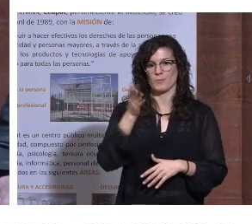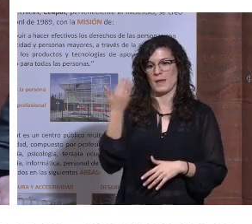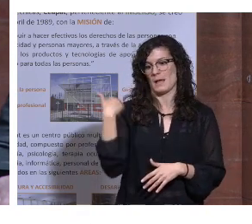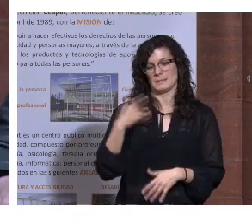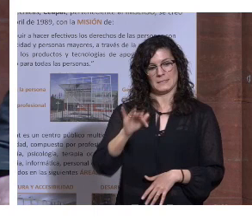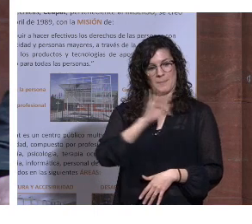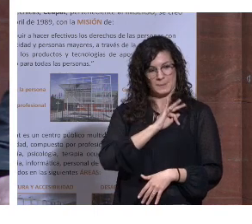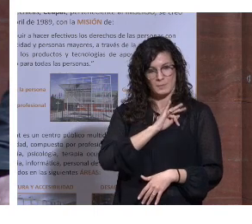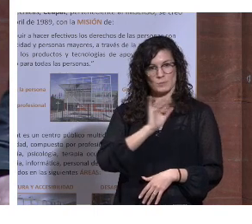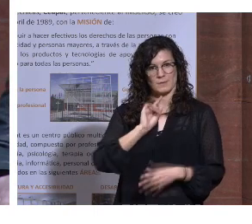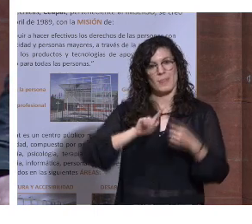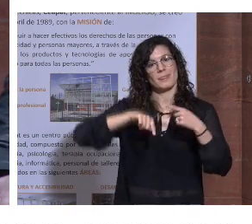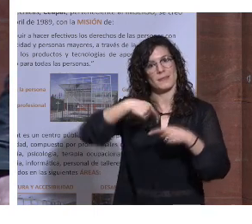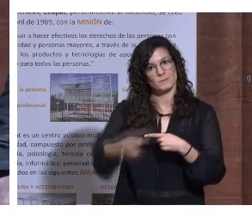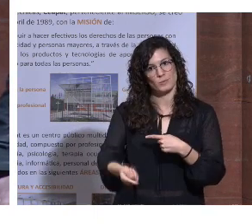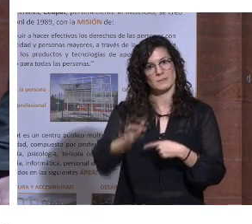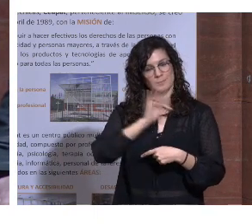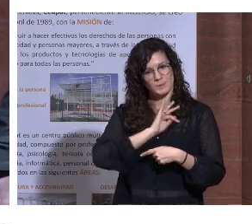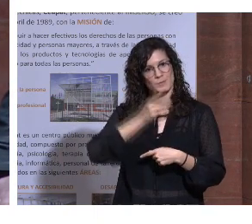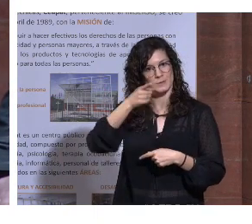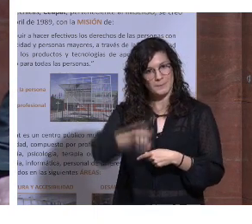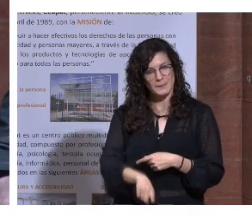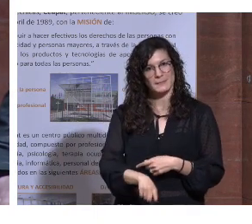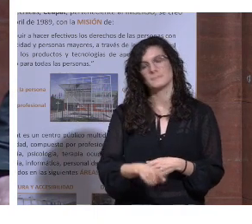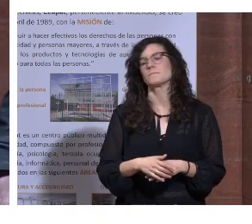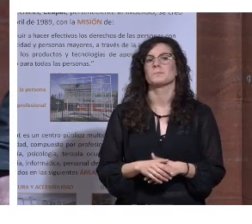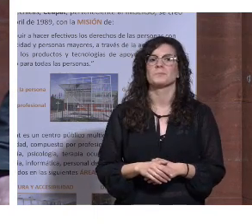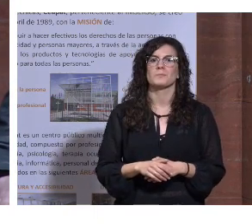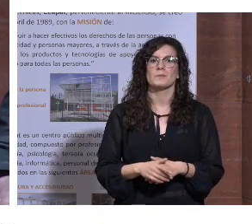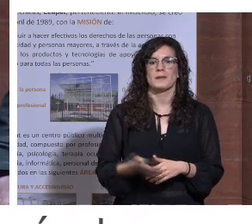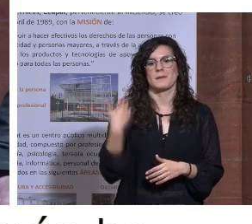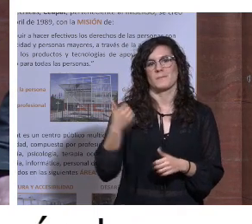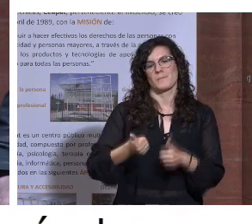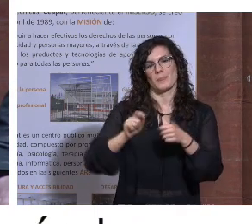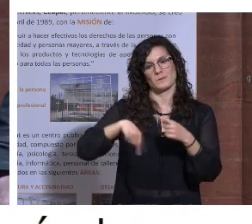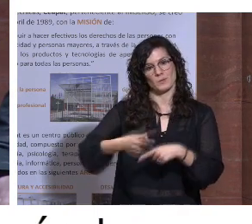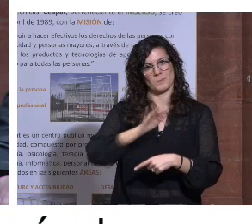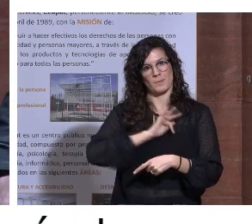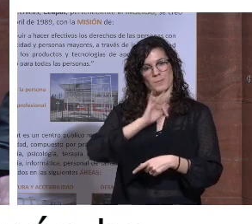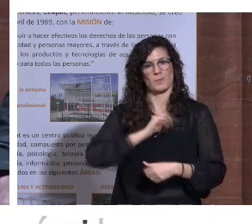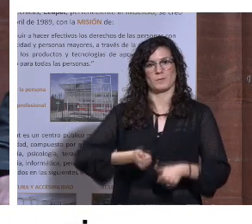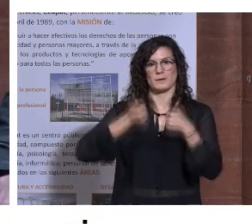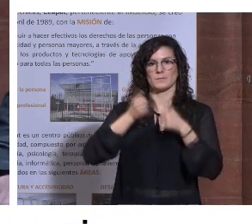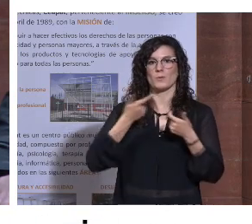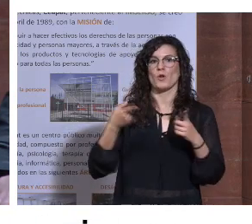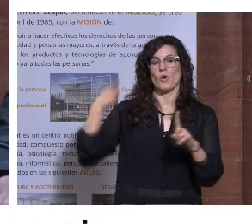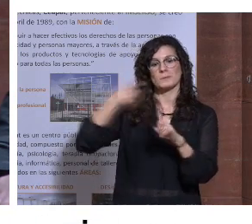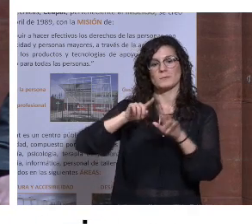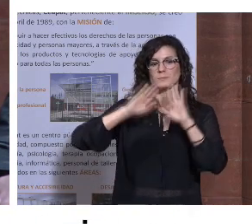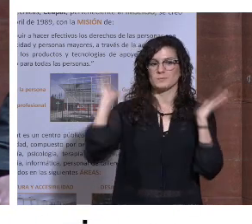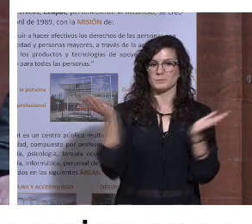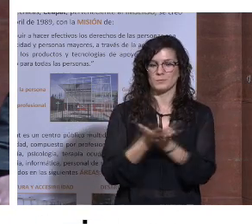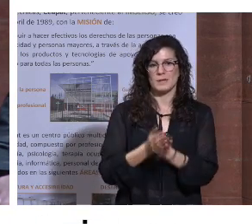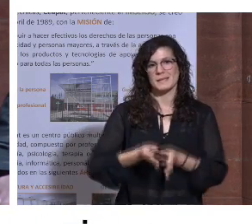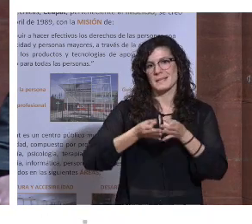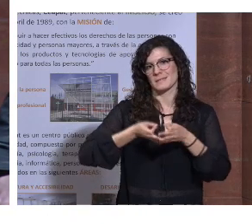antes, después ha seguido y mucho más que en los primeros momentos. Pero esa idea de internacionalización estuvo desde el